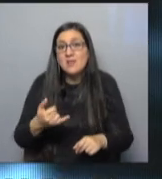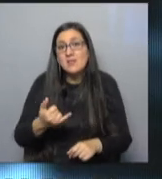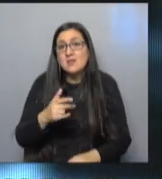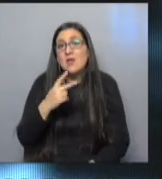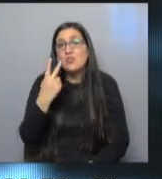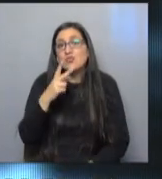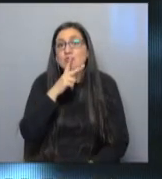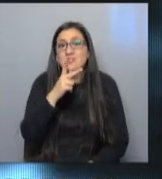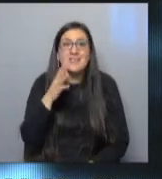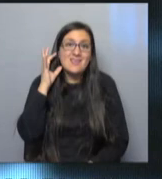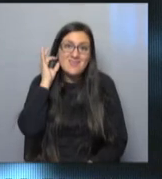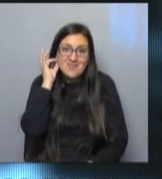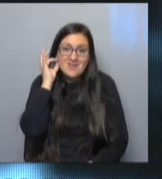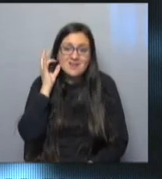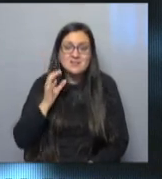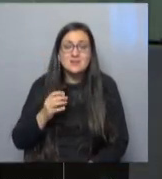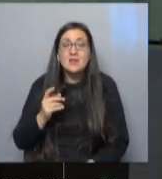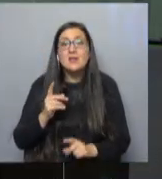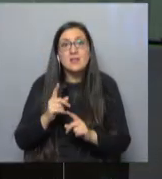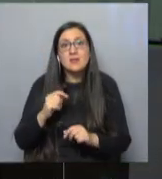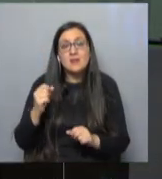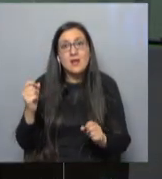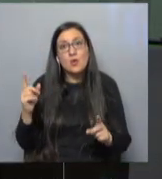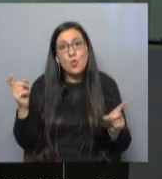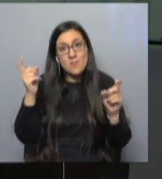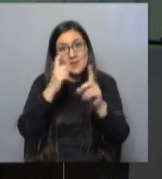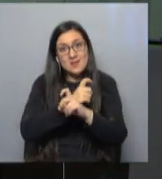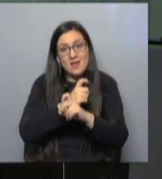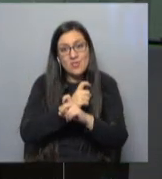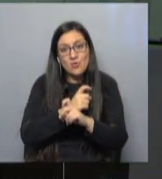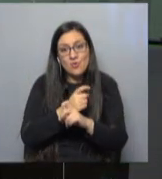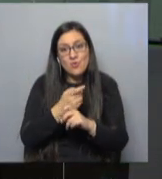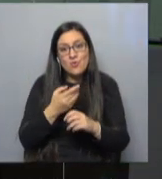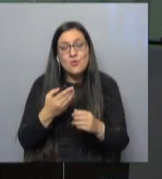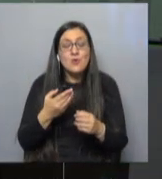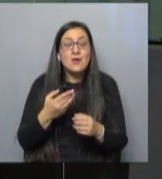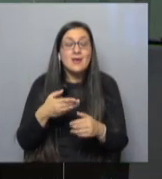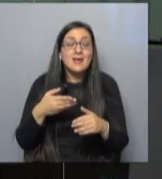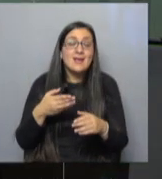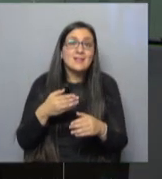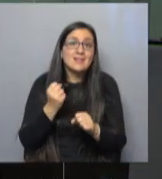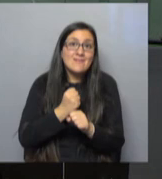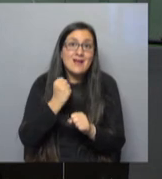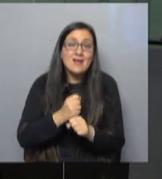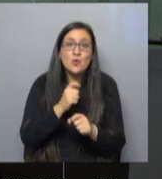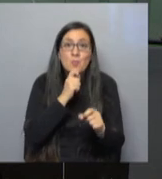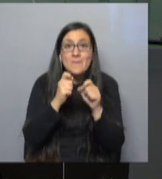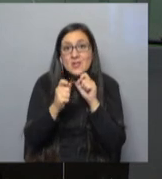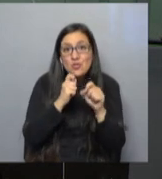a cargo meterse en un mundo que era el periodismo en ese momento mayoritariamente es masculino en marcha